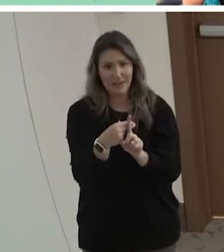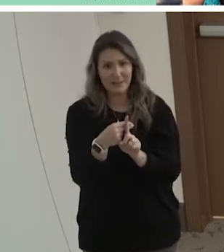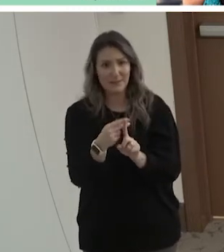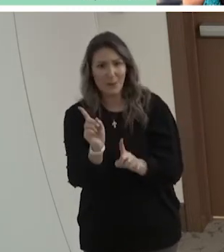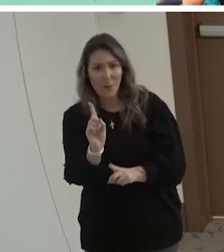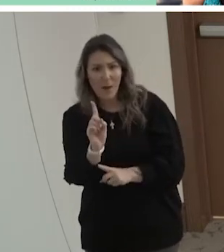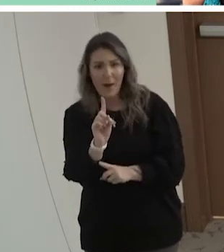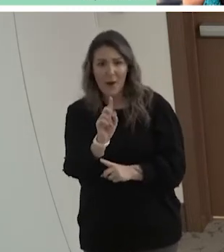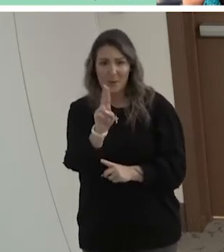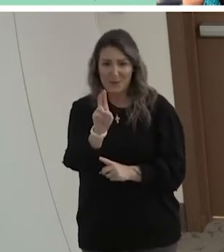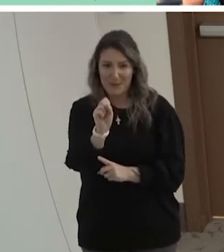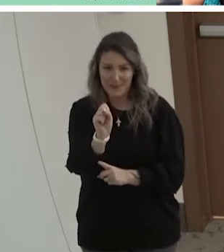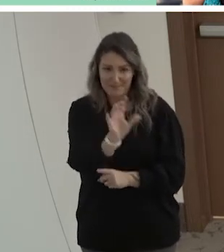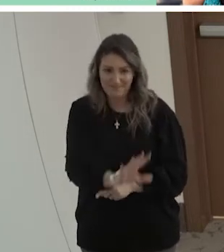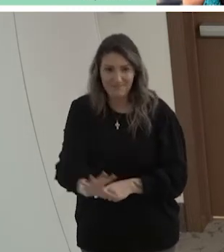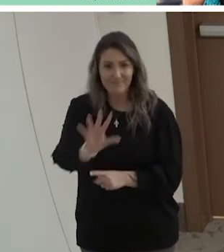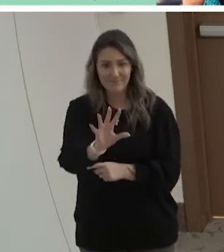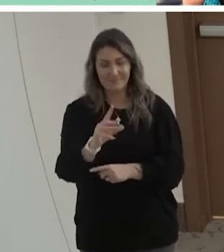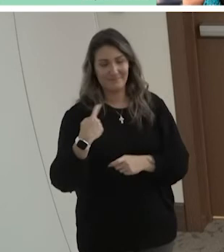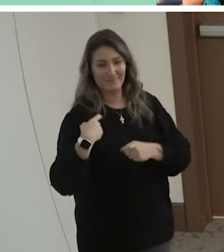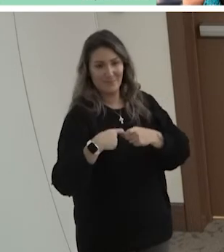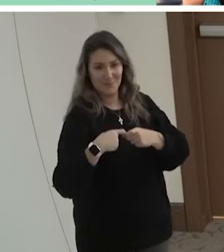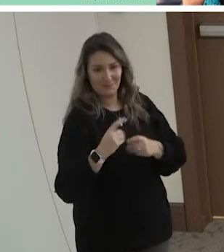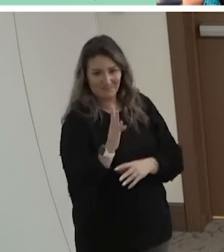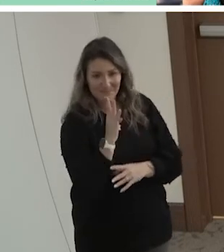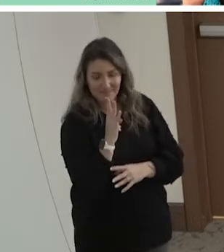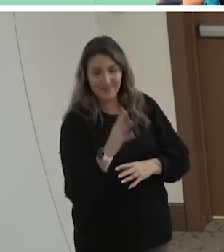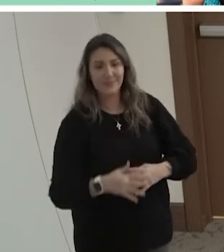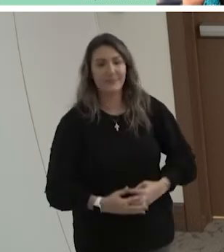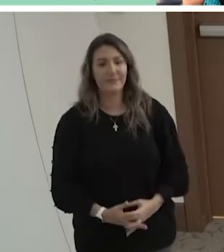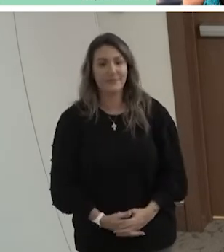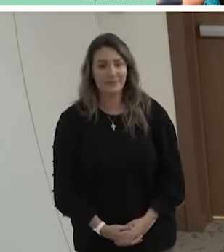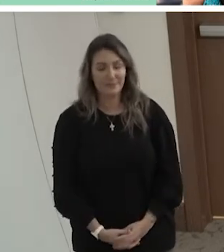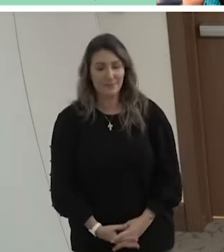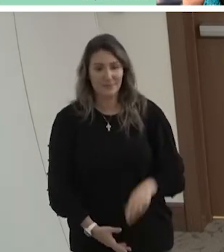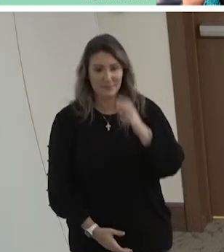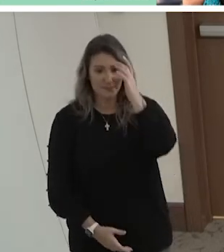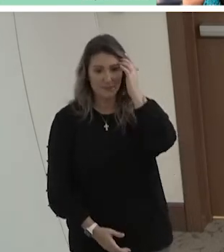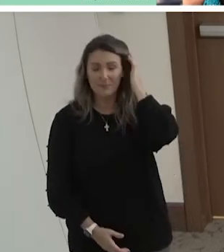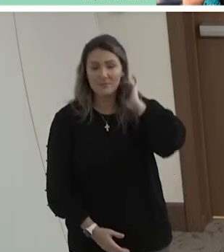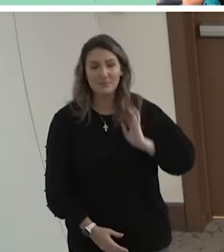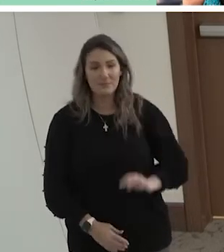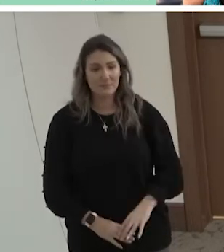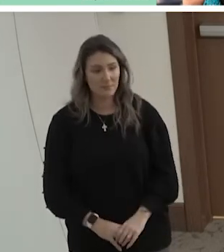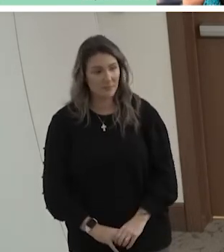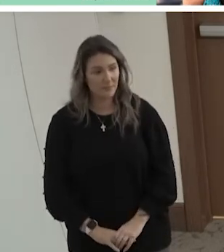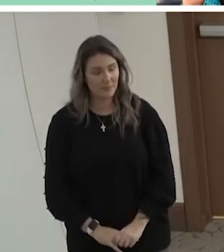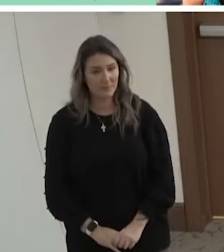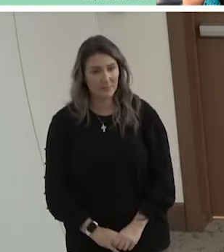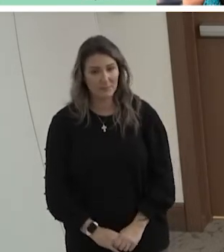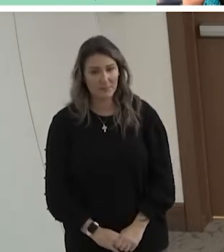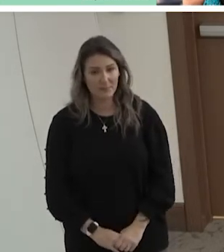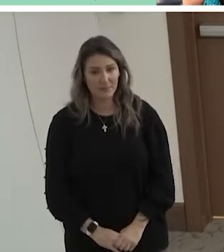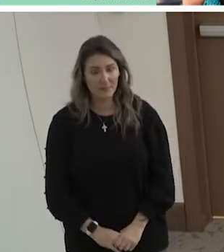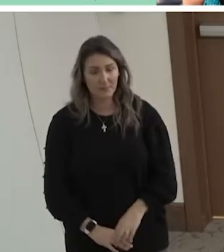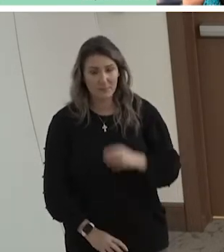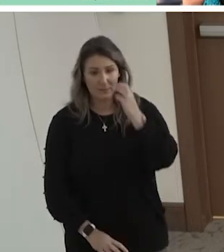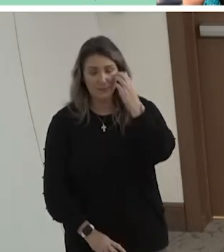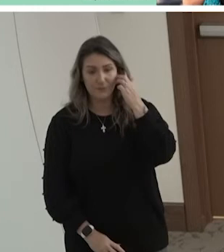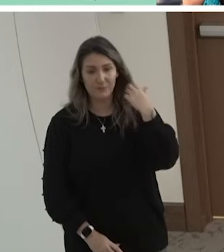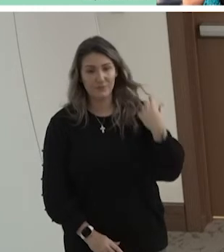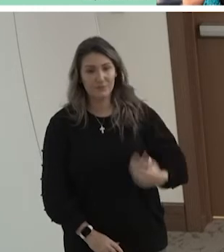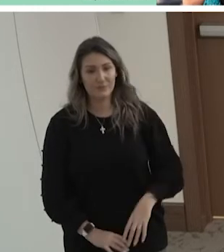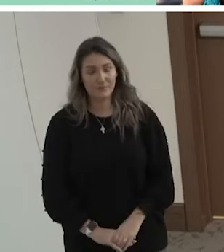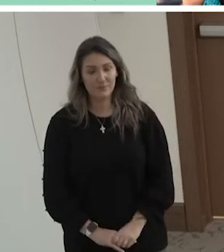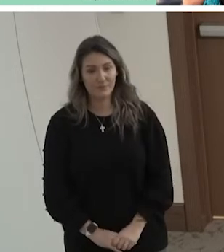States. Y también tenemos mucha información acerca de los efectos de la vacuna